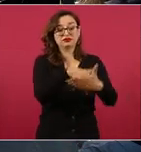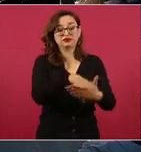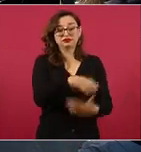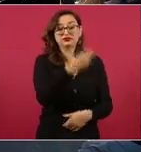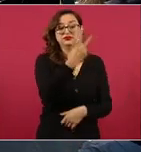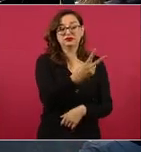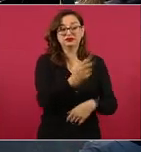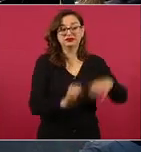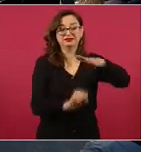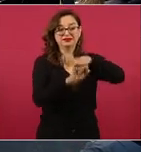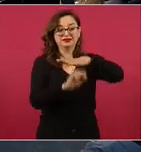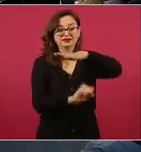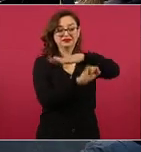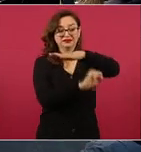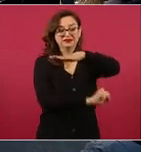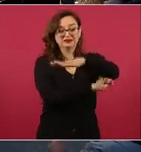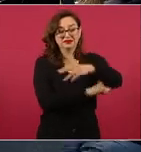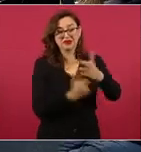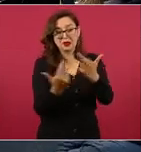hicieron bien la obra